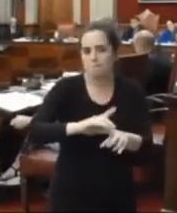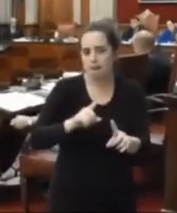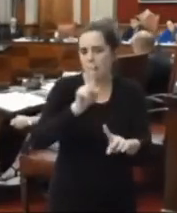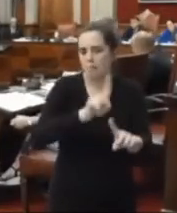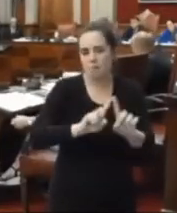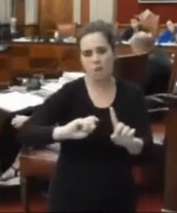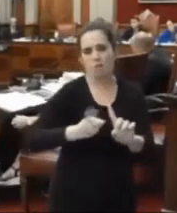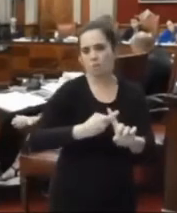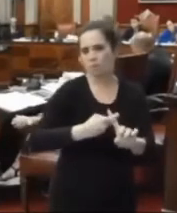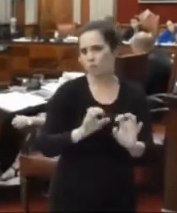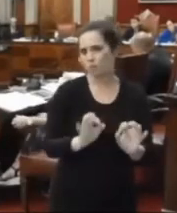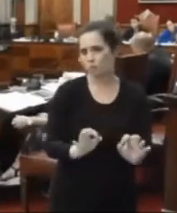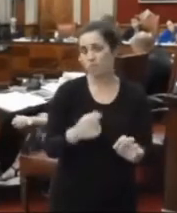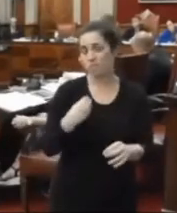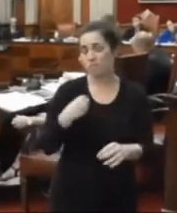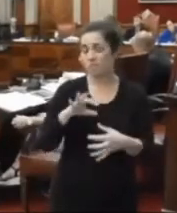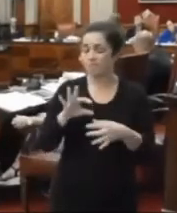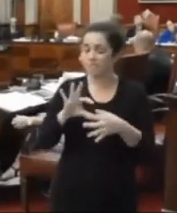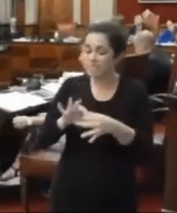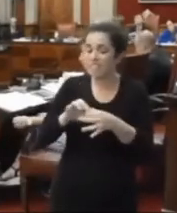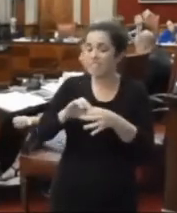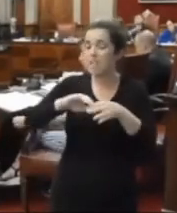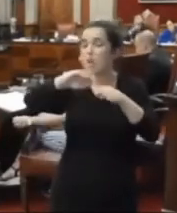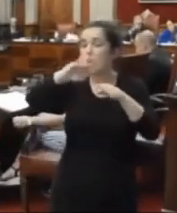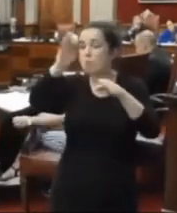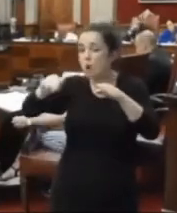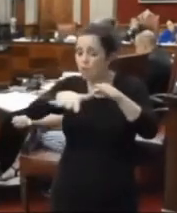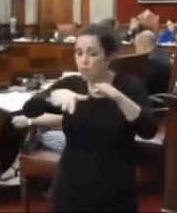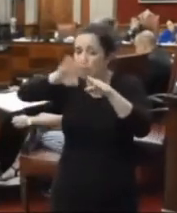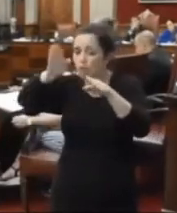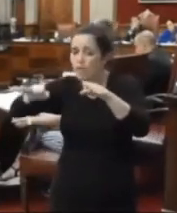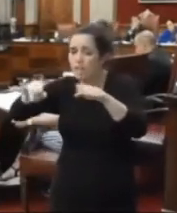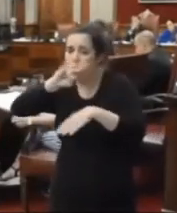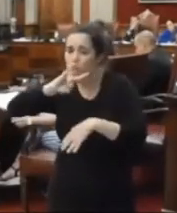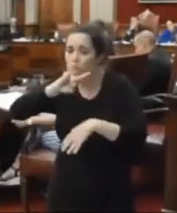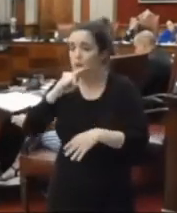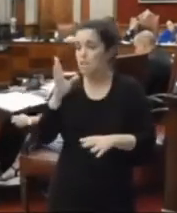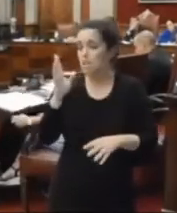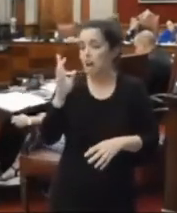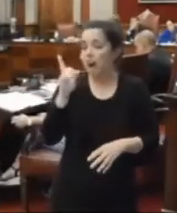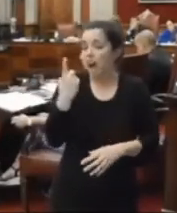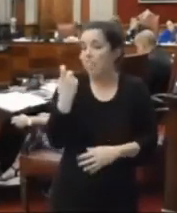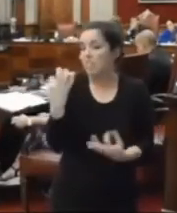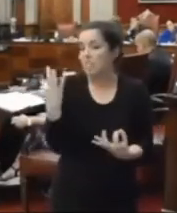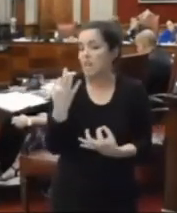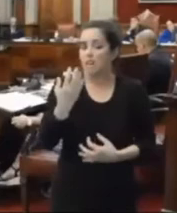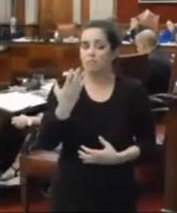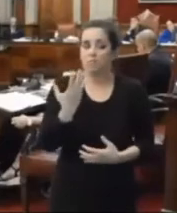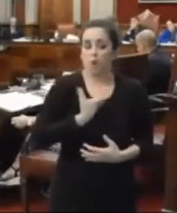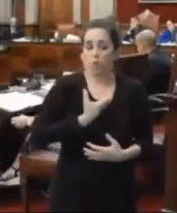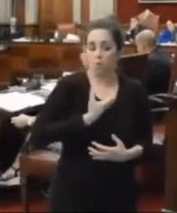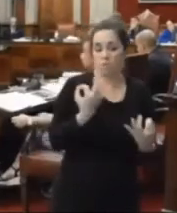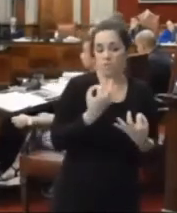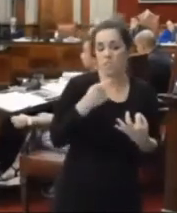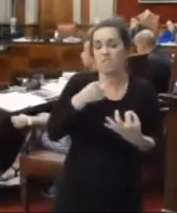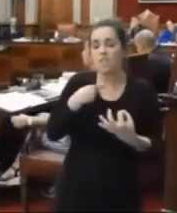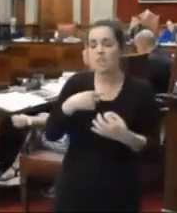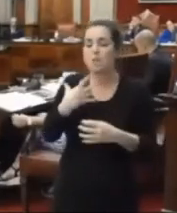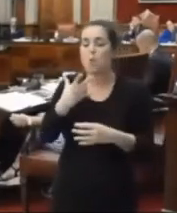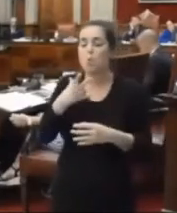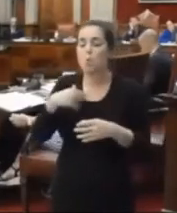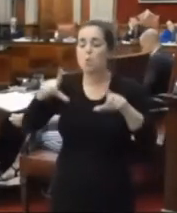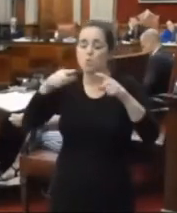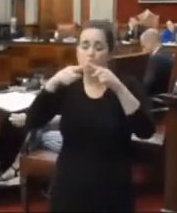caso de Montaña Morera, el ayuntamiento tiene que mandar solamente un oficio al registro de la